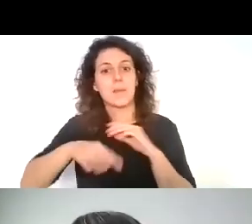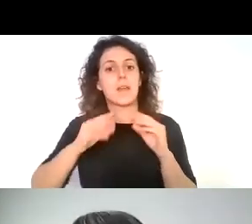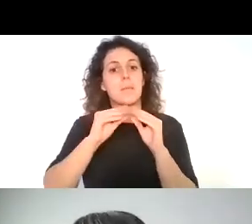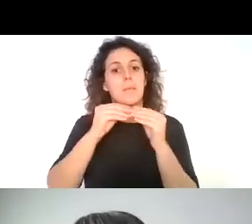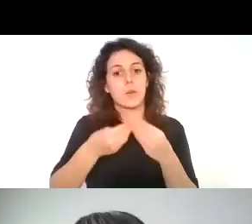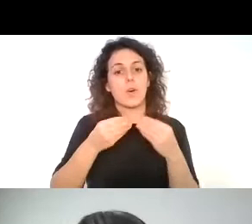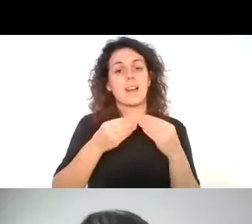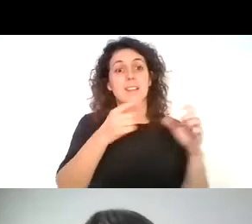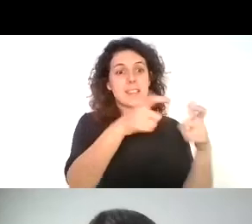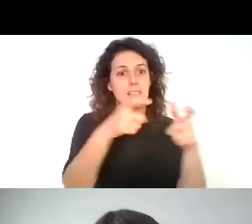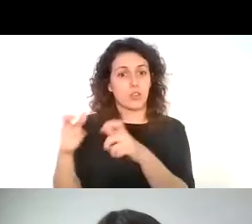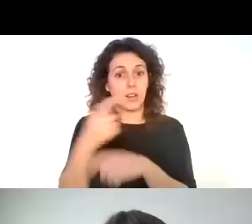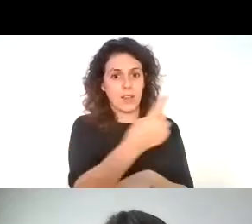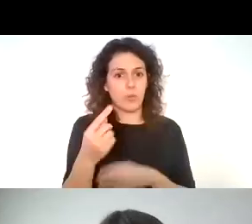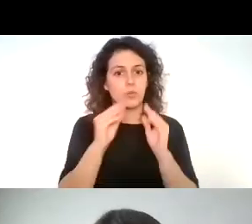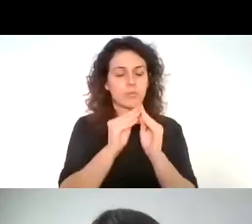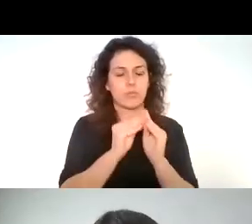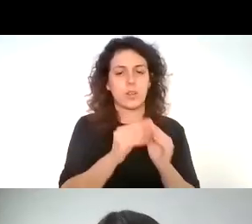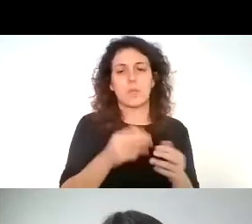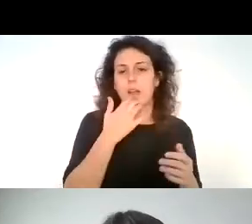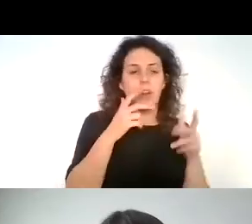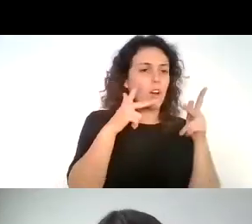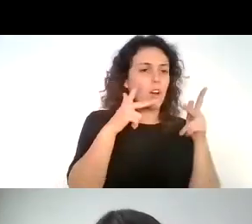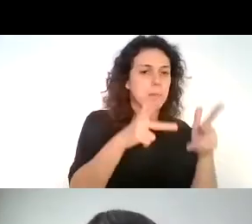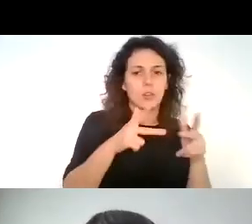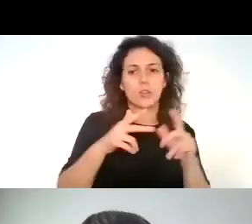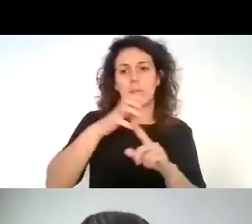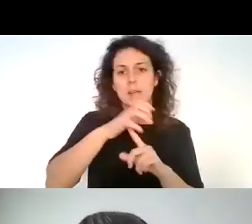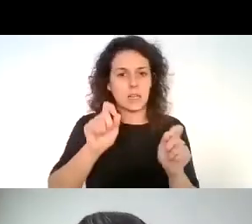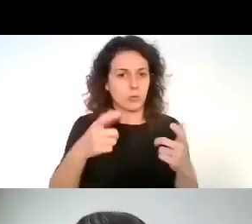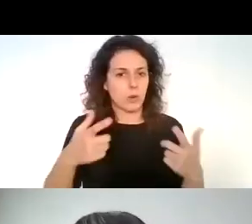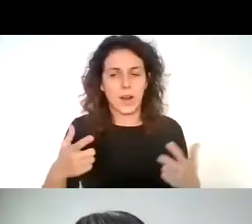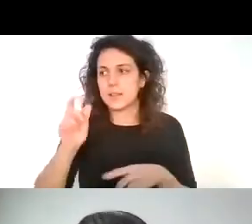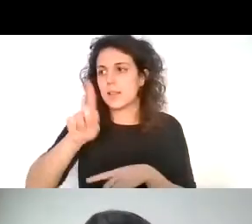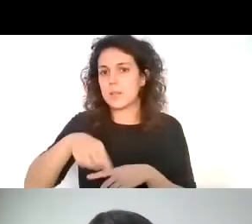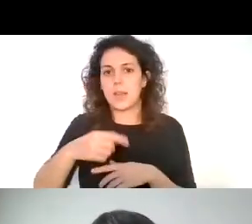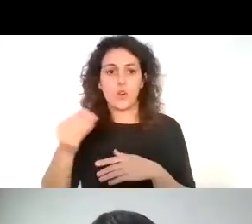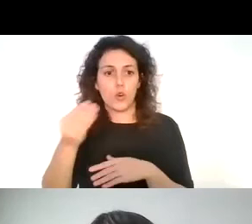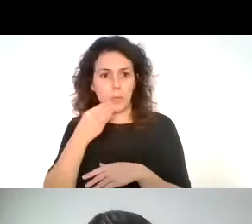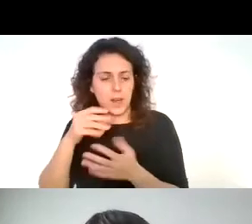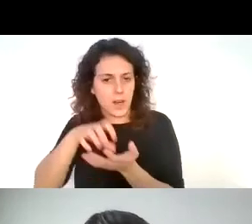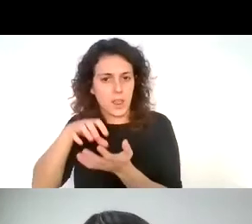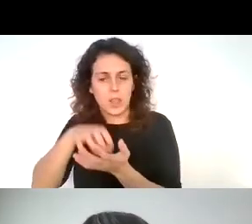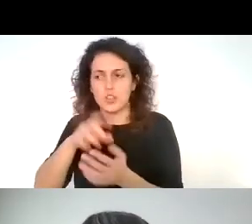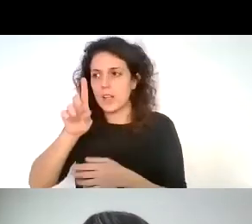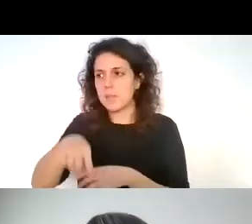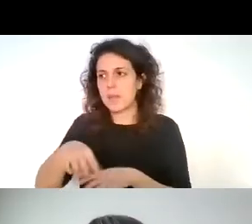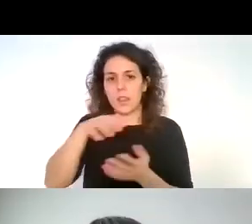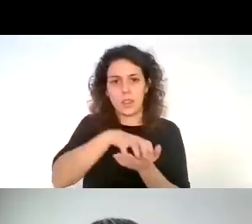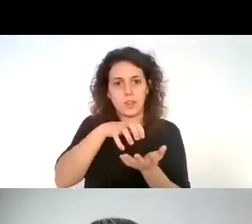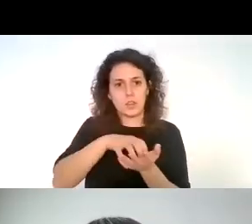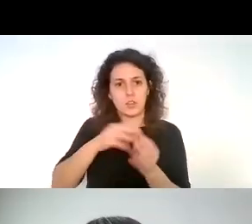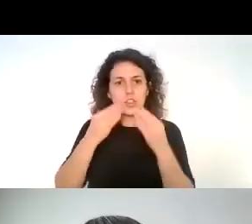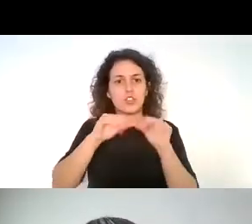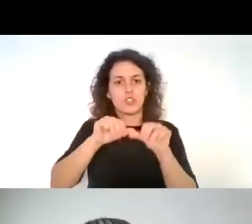sector, alojamiento, parques naturales, pues también comercios, tenemos recintos históricos para que